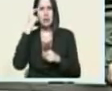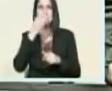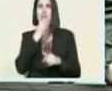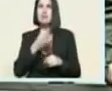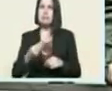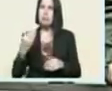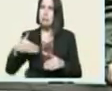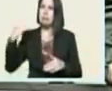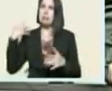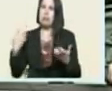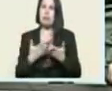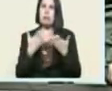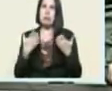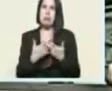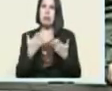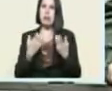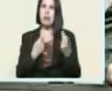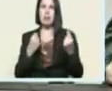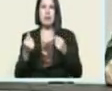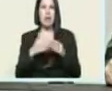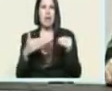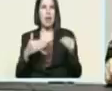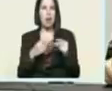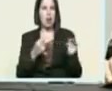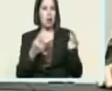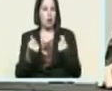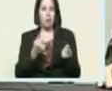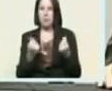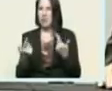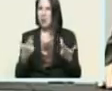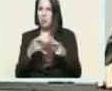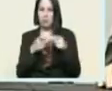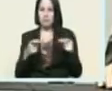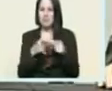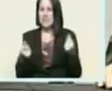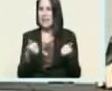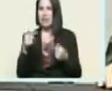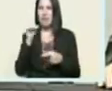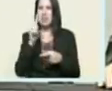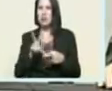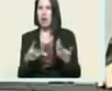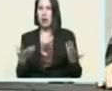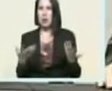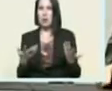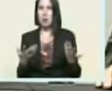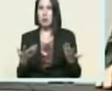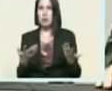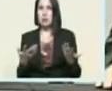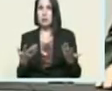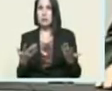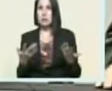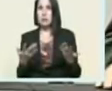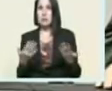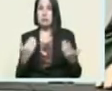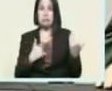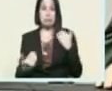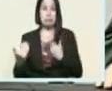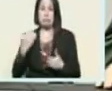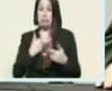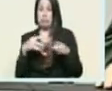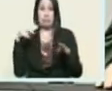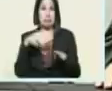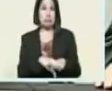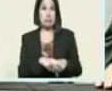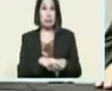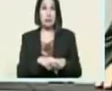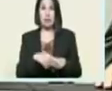diciembre pasado estamos en una batalla por el cono monetario, por estabilizar el billete venezolano. Hemos sufrido un ataque